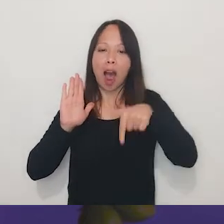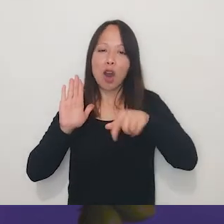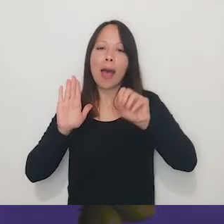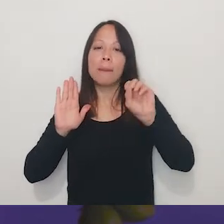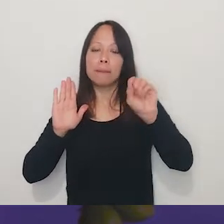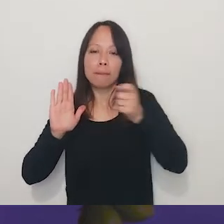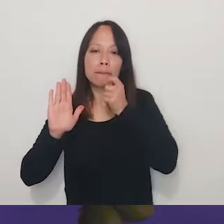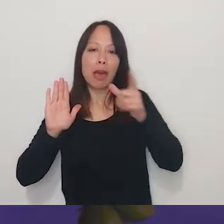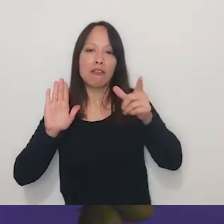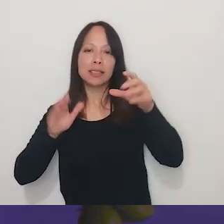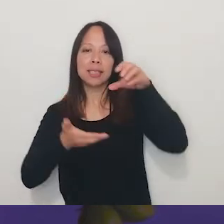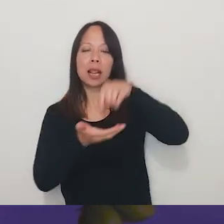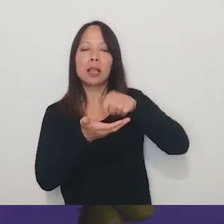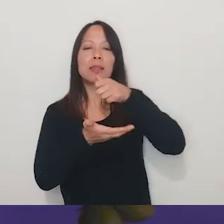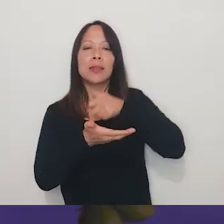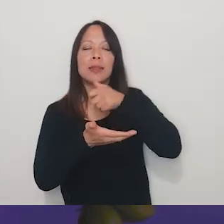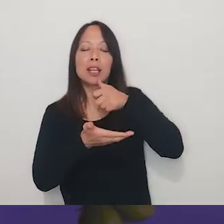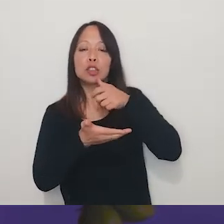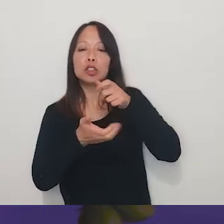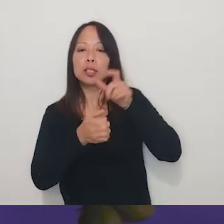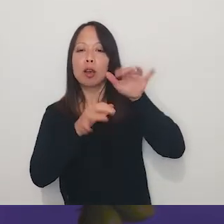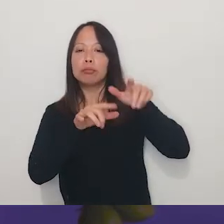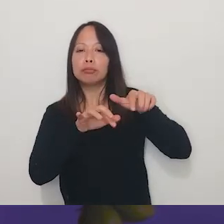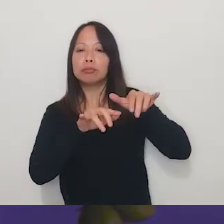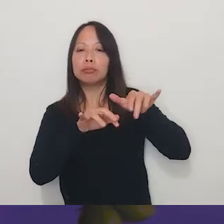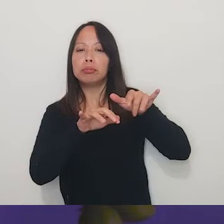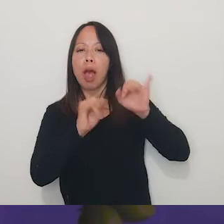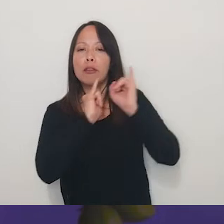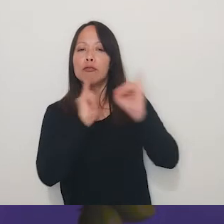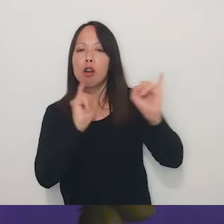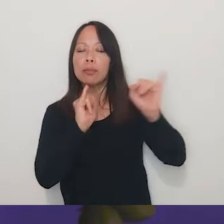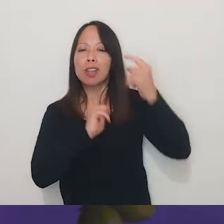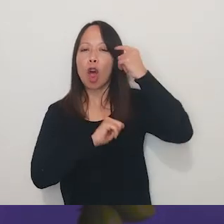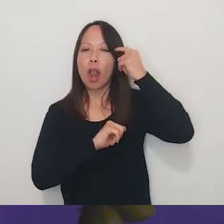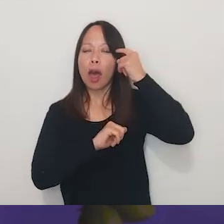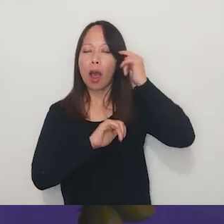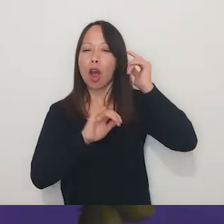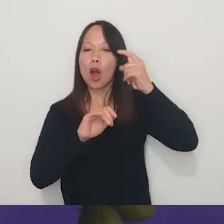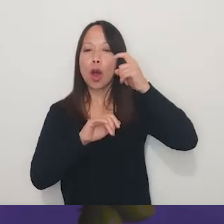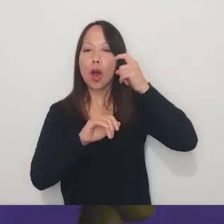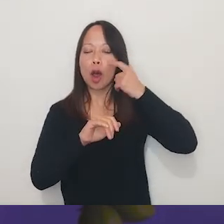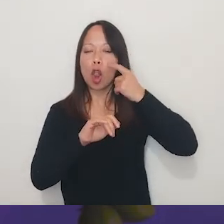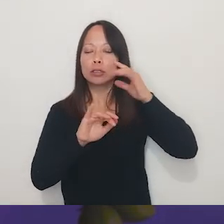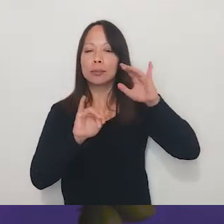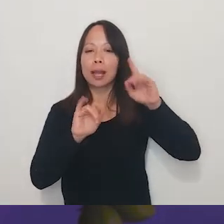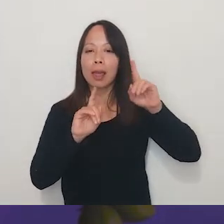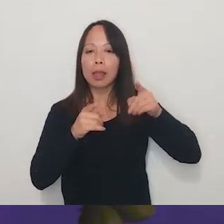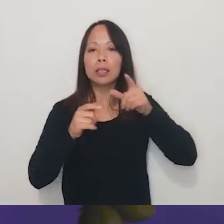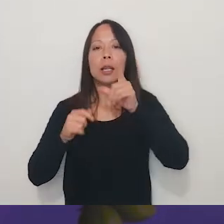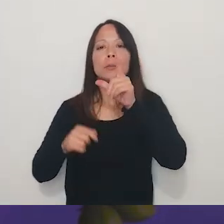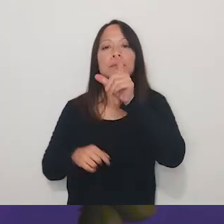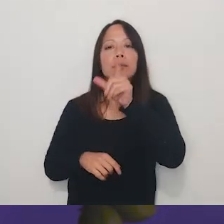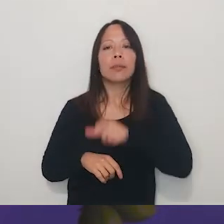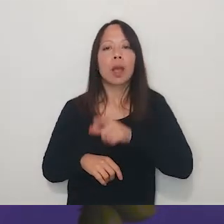mejor es más fácil trabajar con el laboratorio de diagnóstico y uno hacer ese trabajo porque hay más información, más conocimiento. Esta es